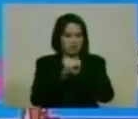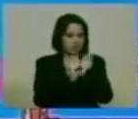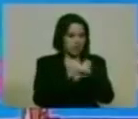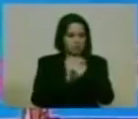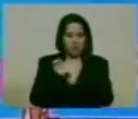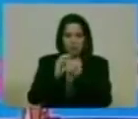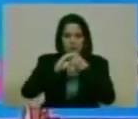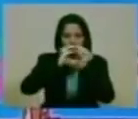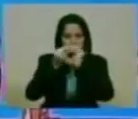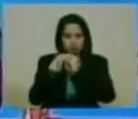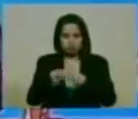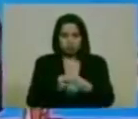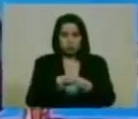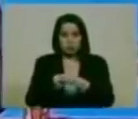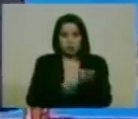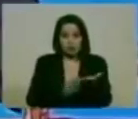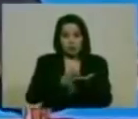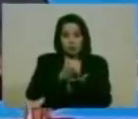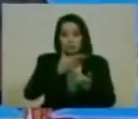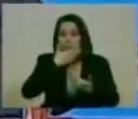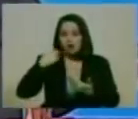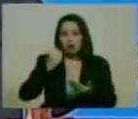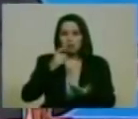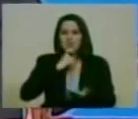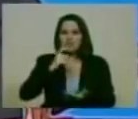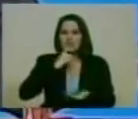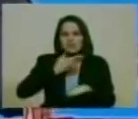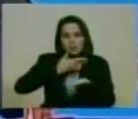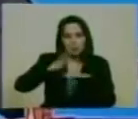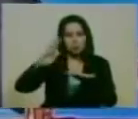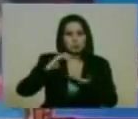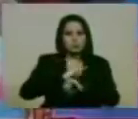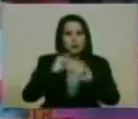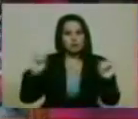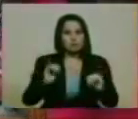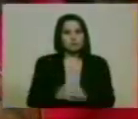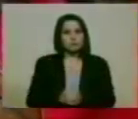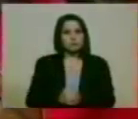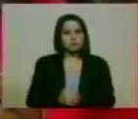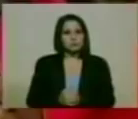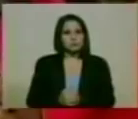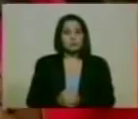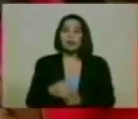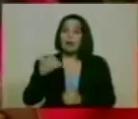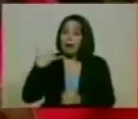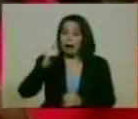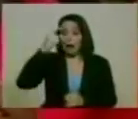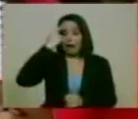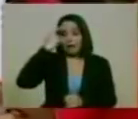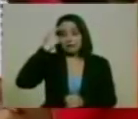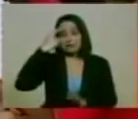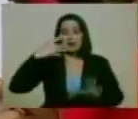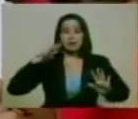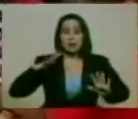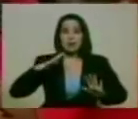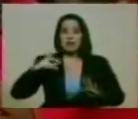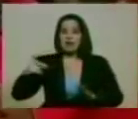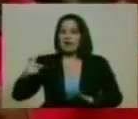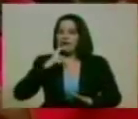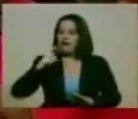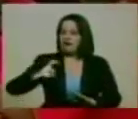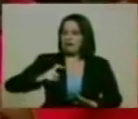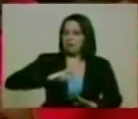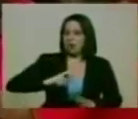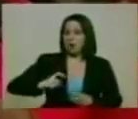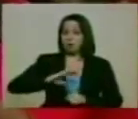las dificultades. Pero además tenemos enemigos poderosos que no quieren que seamos